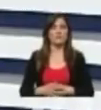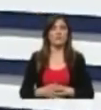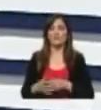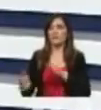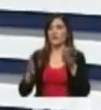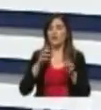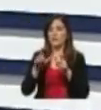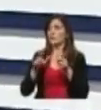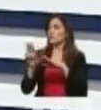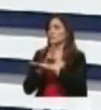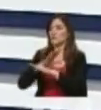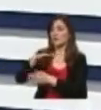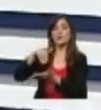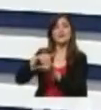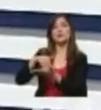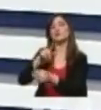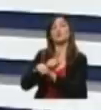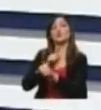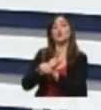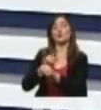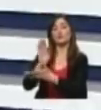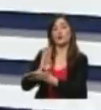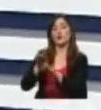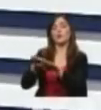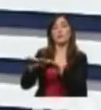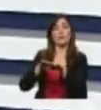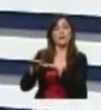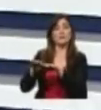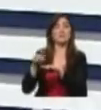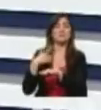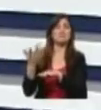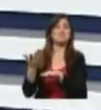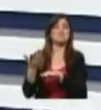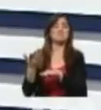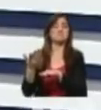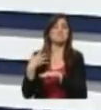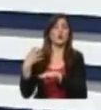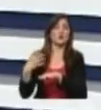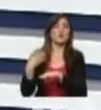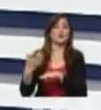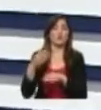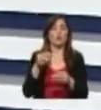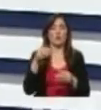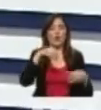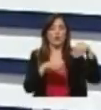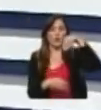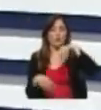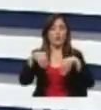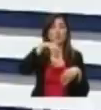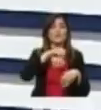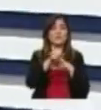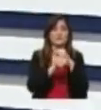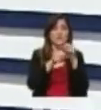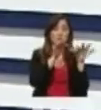Usuarios del Centro Médico Ciudadela Ibarra, ubicado en el sur de la capital, protestaron en los exteriores por la reubicación del laboratorio que durante